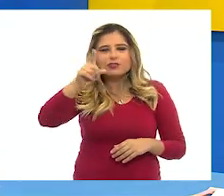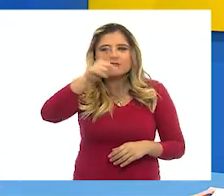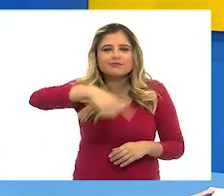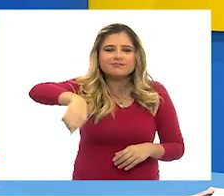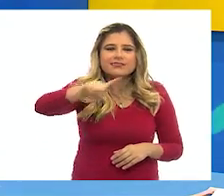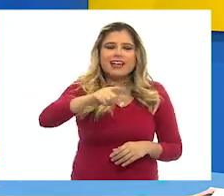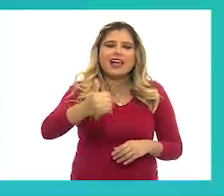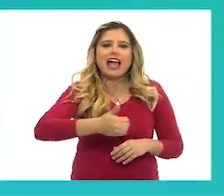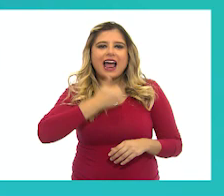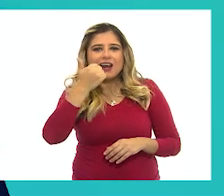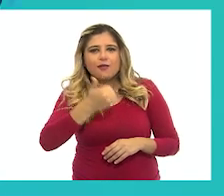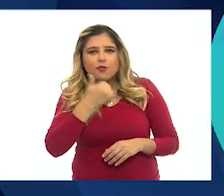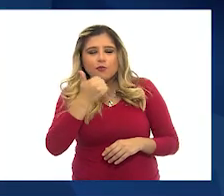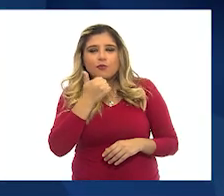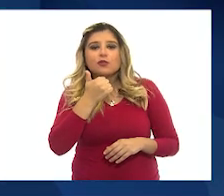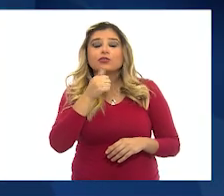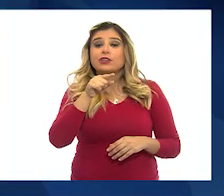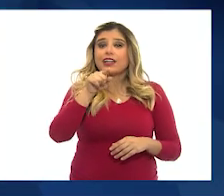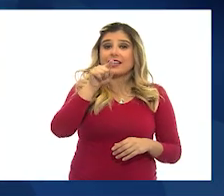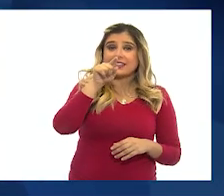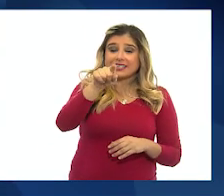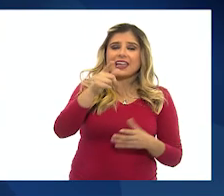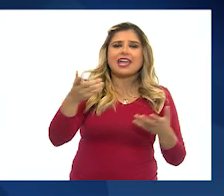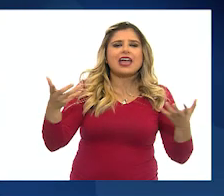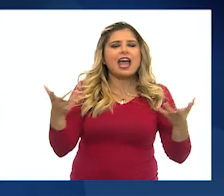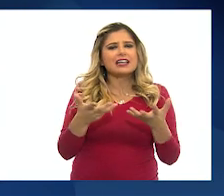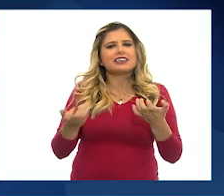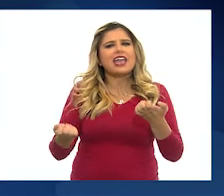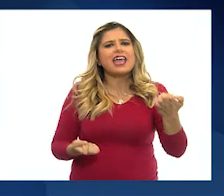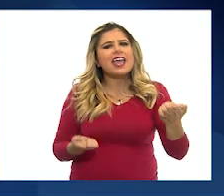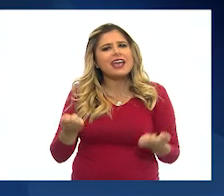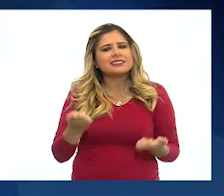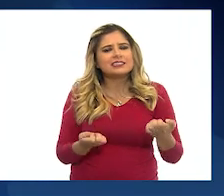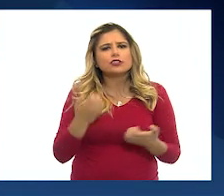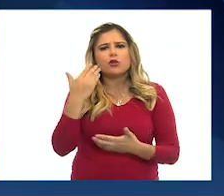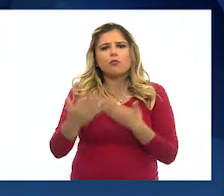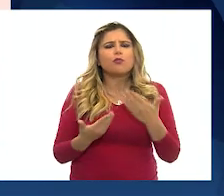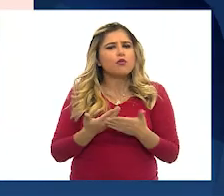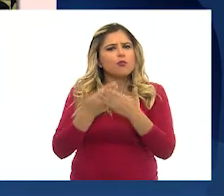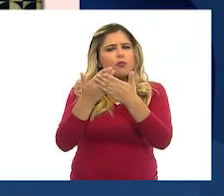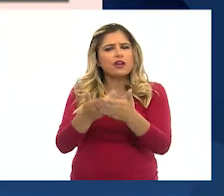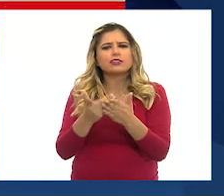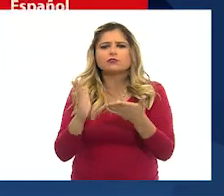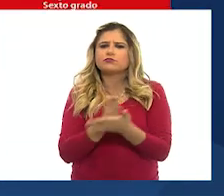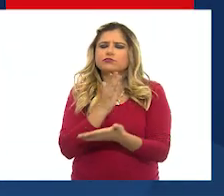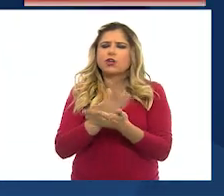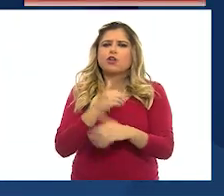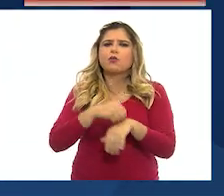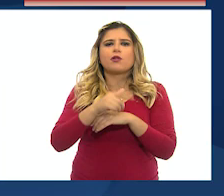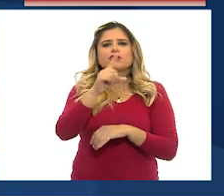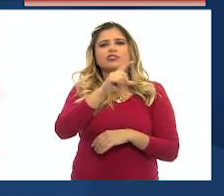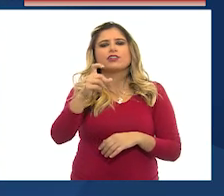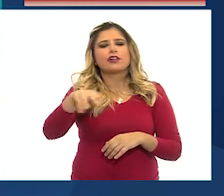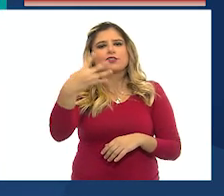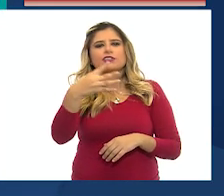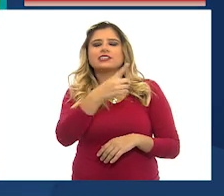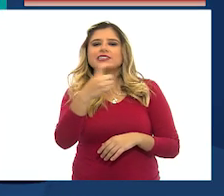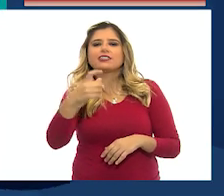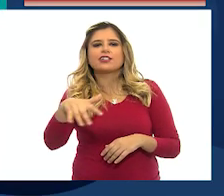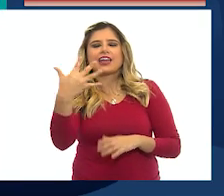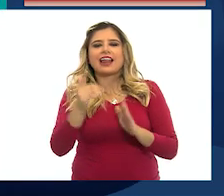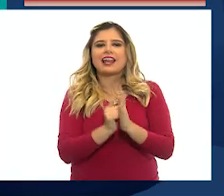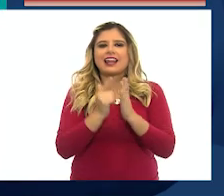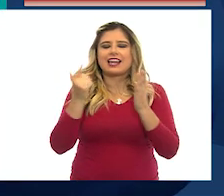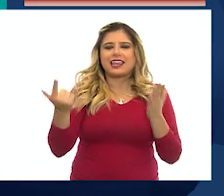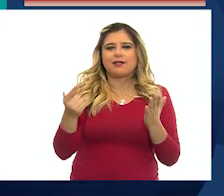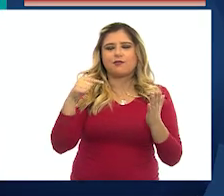y los alumnos y a ti que elaboren los ejercicios propuestos en las páginas 114 y 115 de su libro